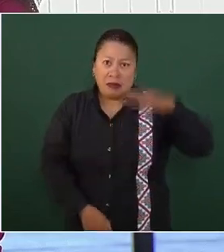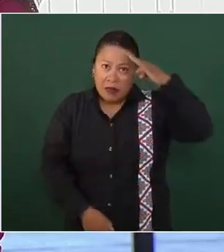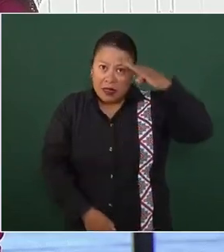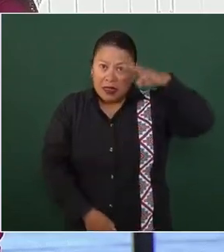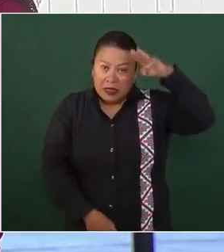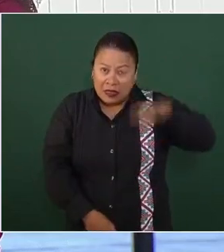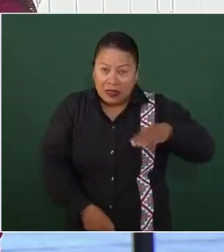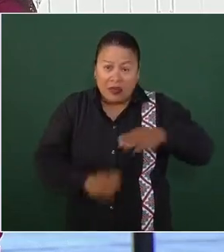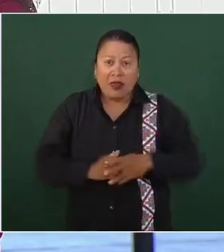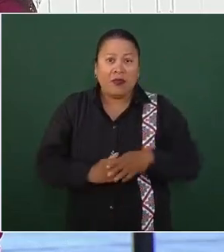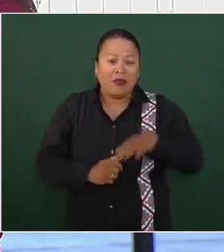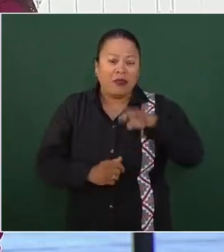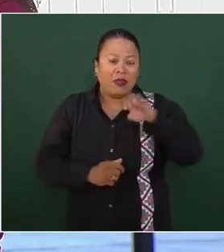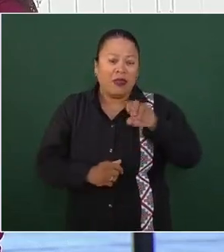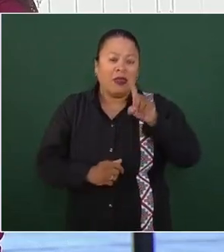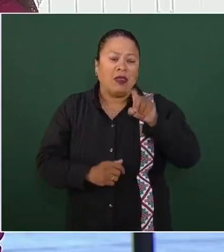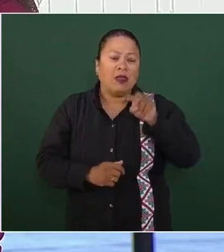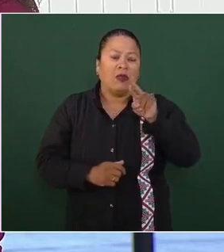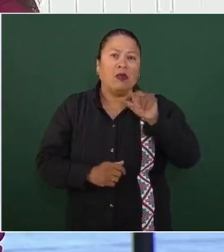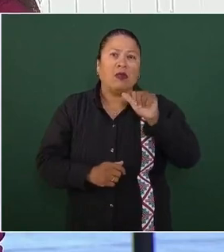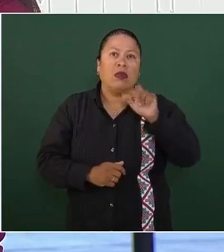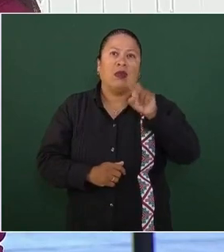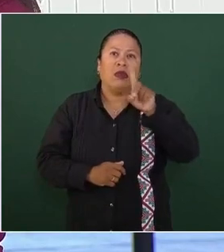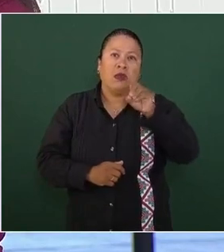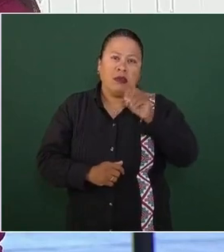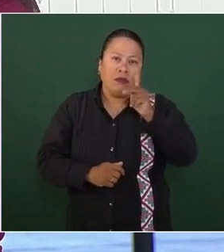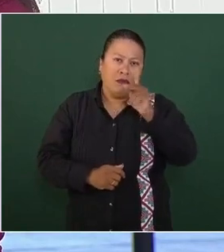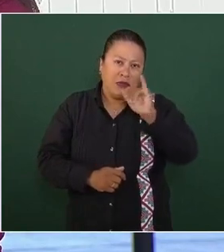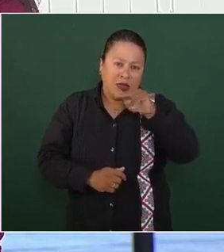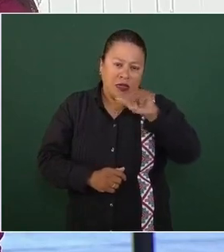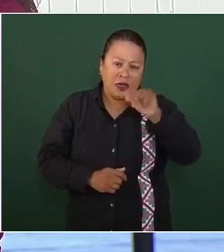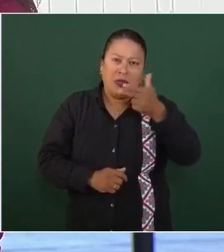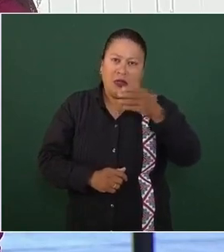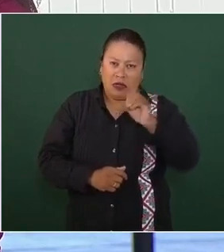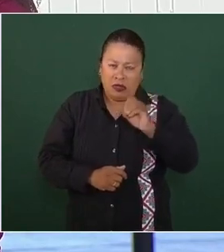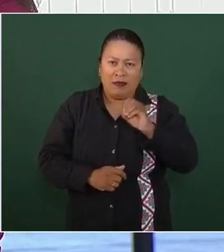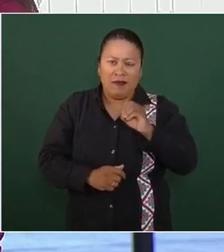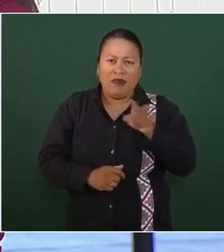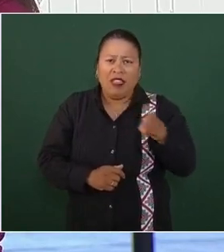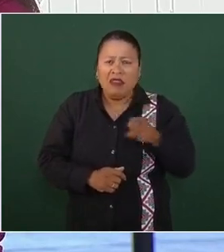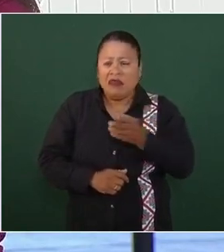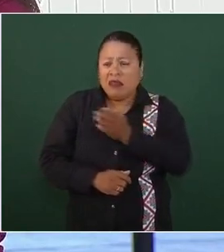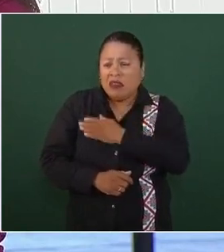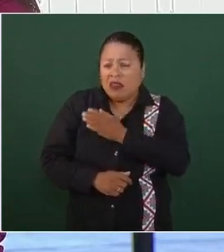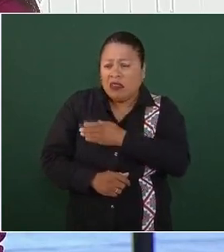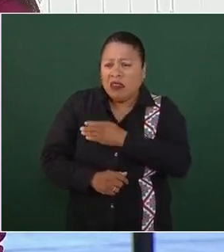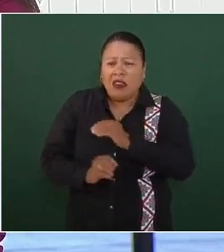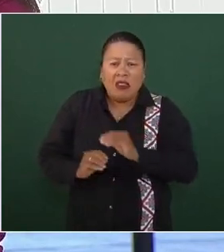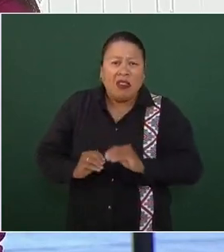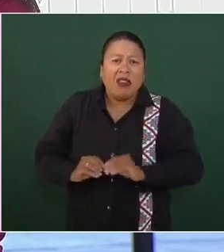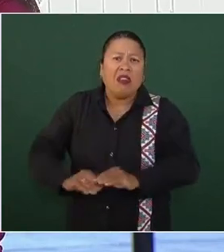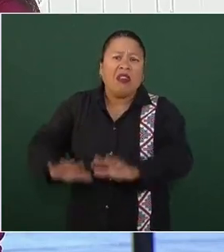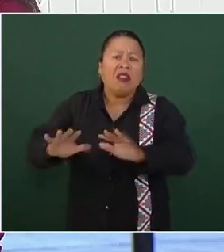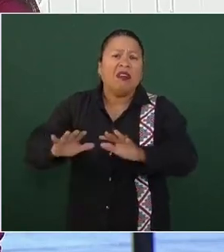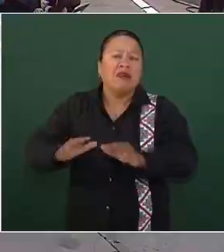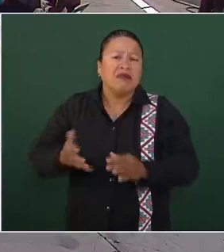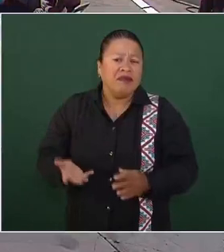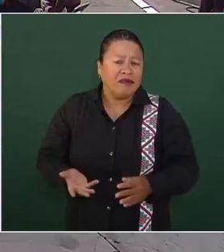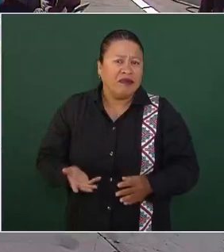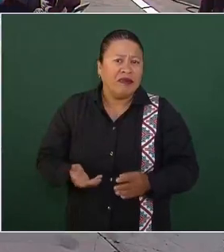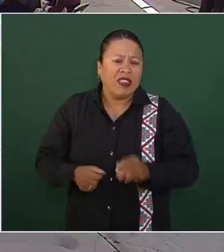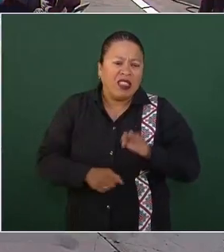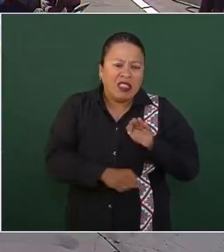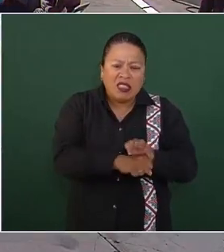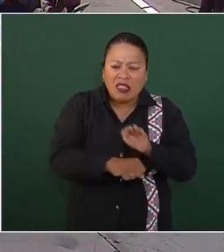Eduardo Pinacho Sánchez que tolera prácticas del viejo régimen en donde los